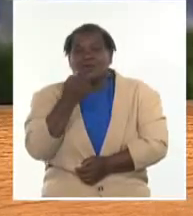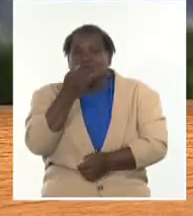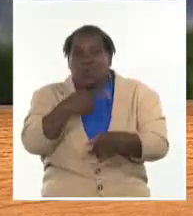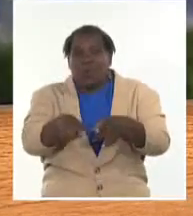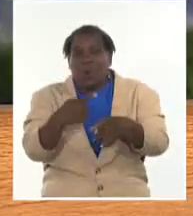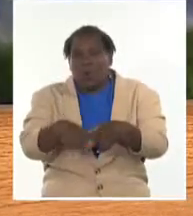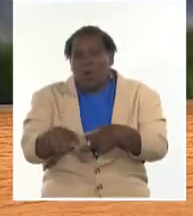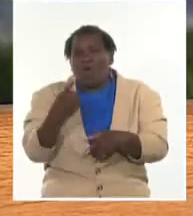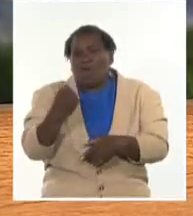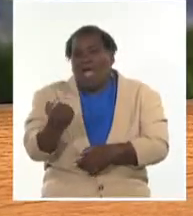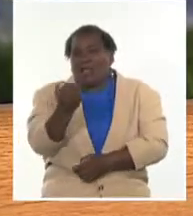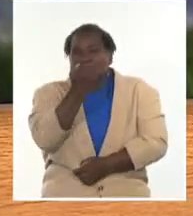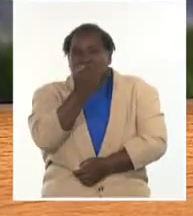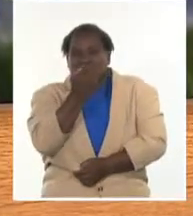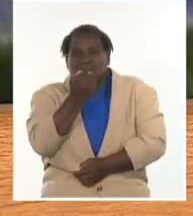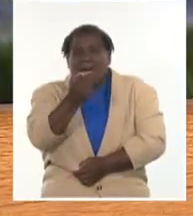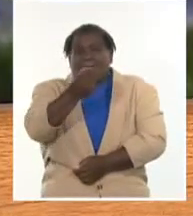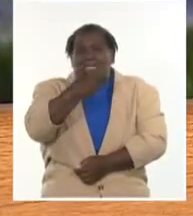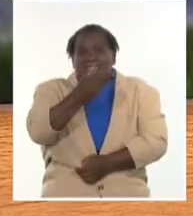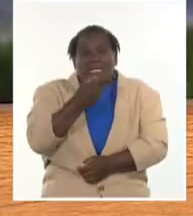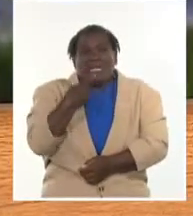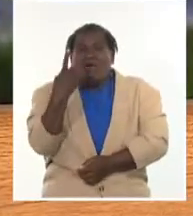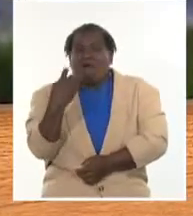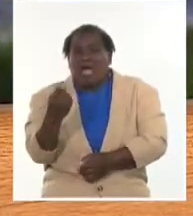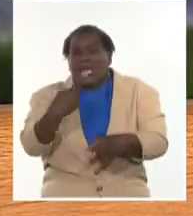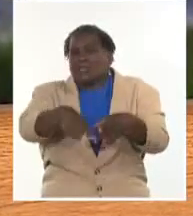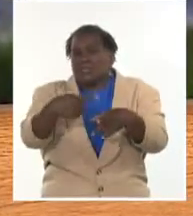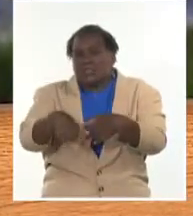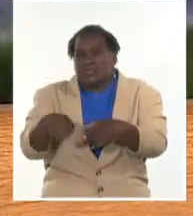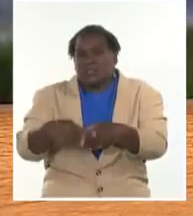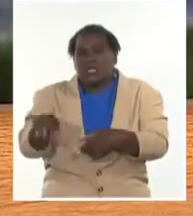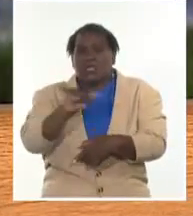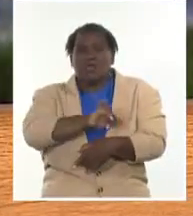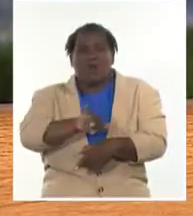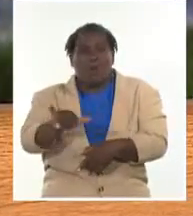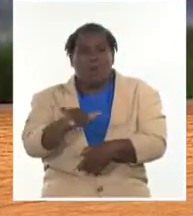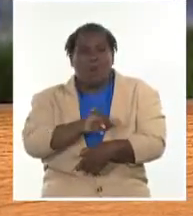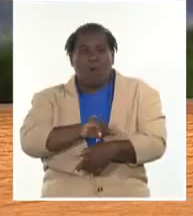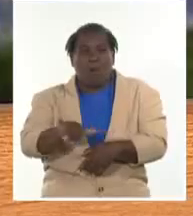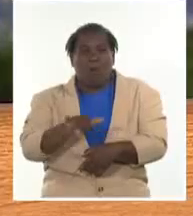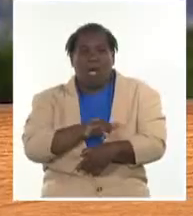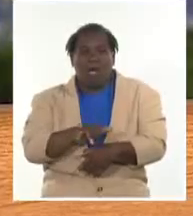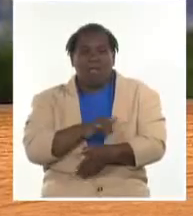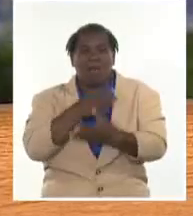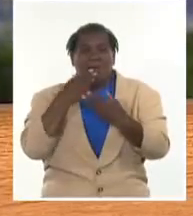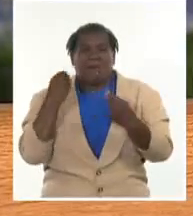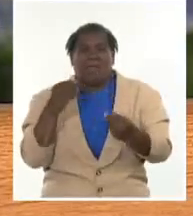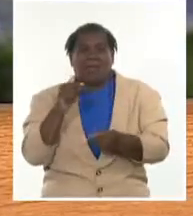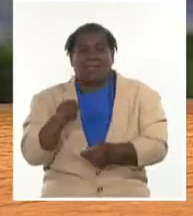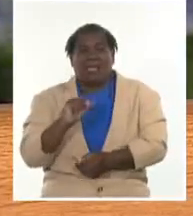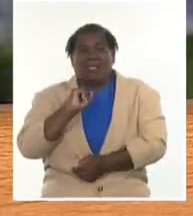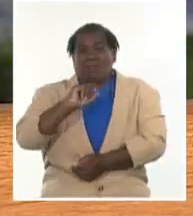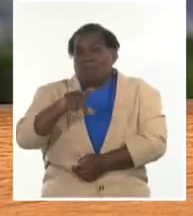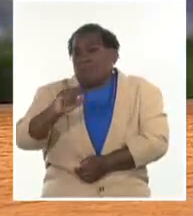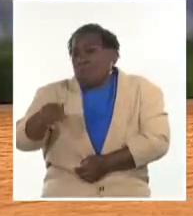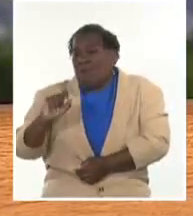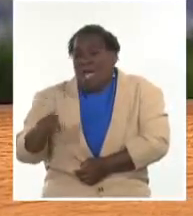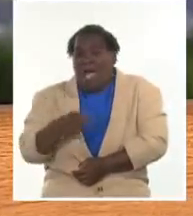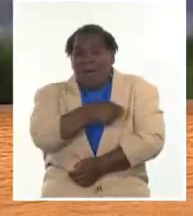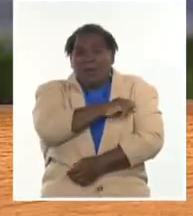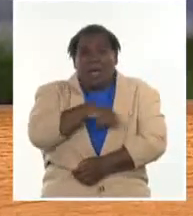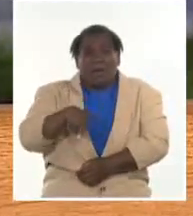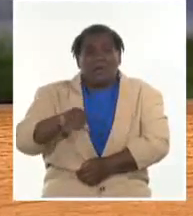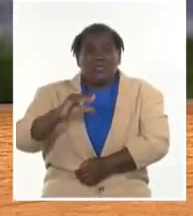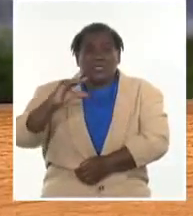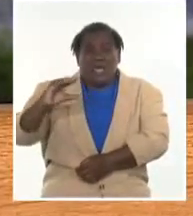de alimentos y medicinas, así como la pérdida del poder adquisitivo de los salarios